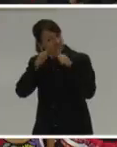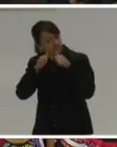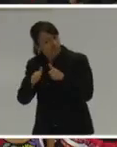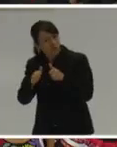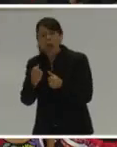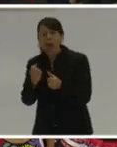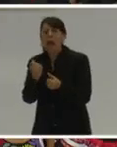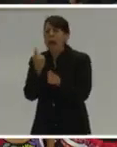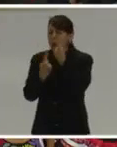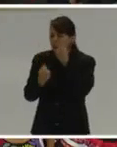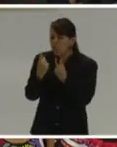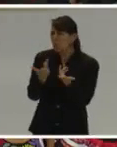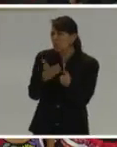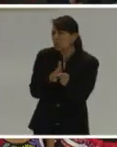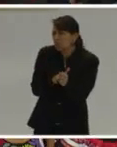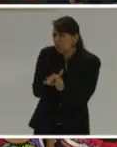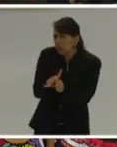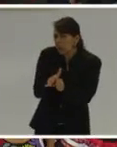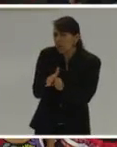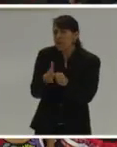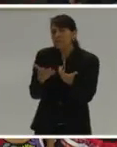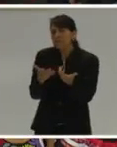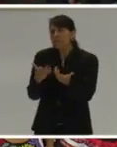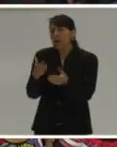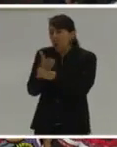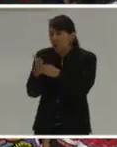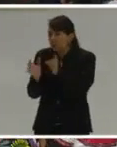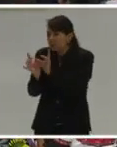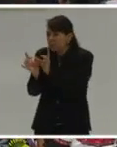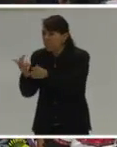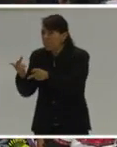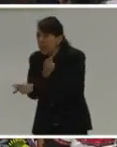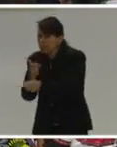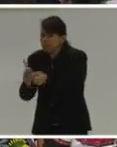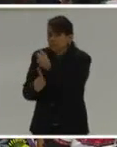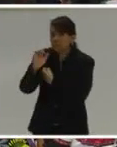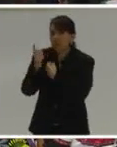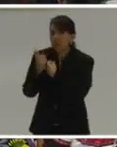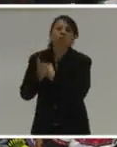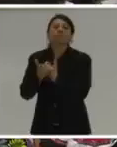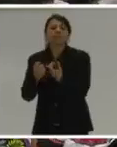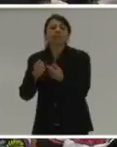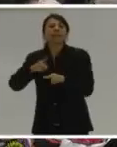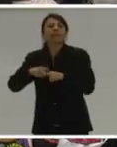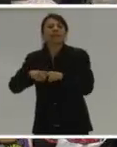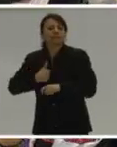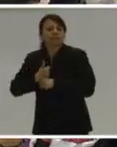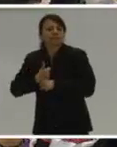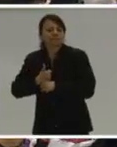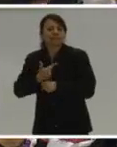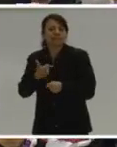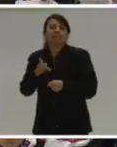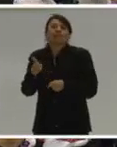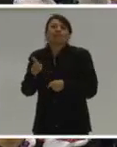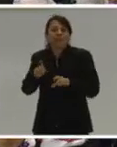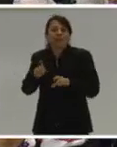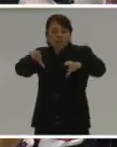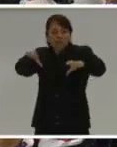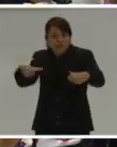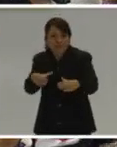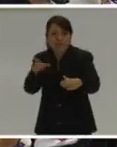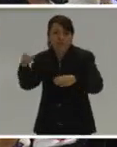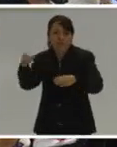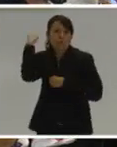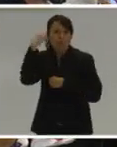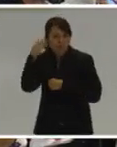casos tienen nombre de comunidades, y muchos de Oaxaca. Por supuesto, el nombre de Santiago Yabeo, el nombre